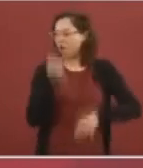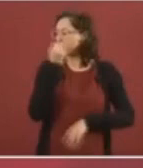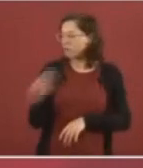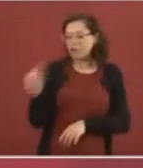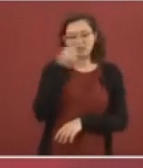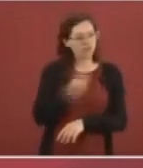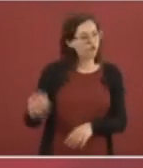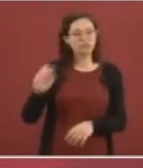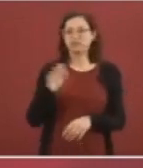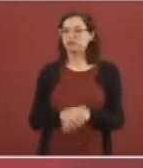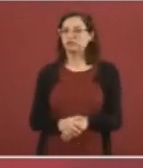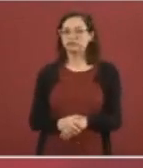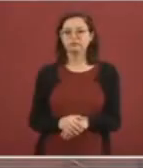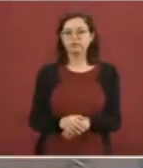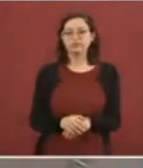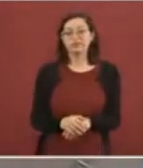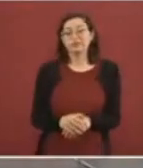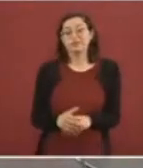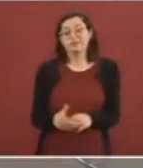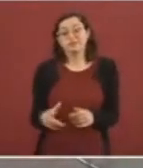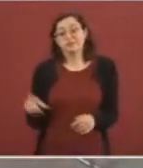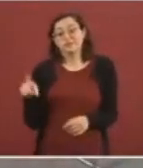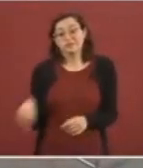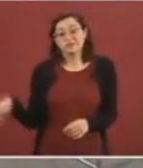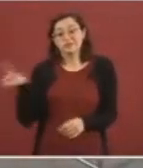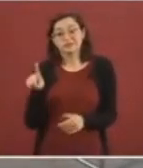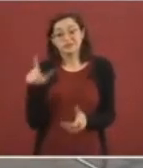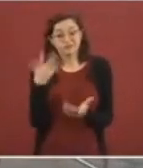Propuestas, por ejemplo, en el sentido de que